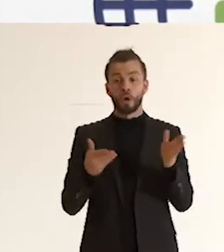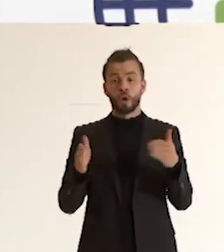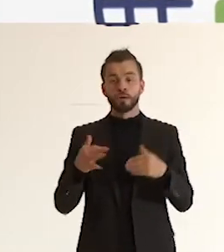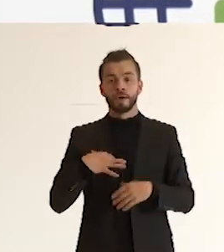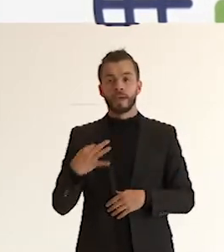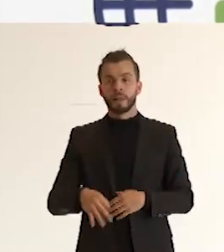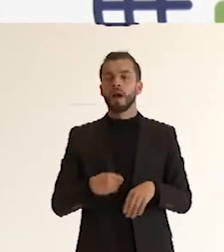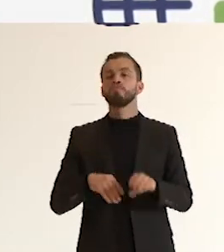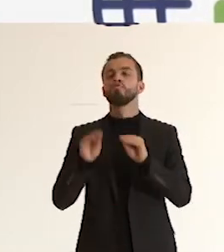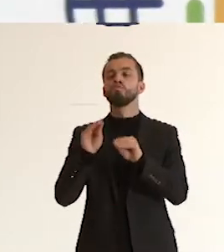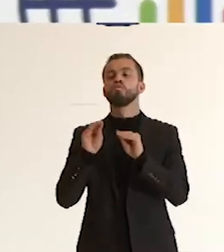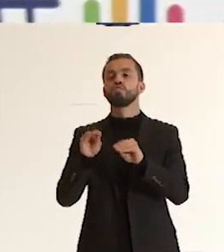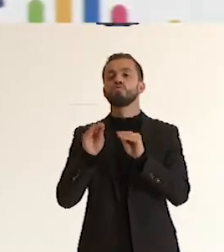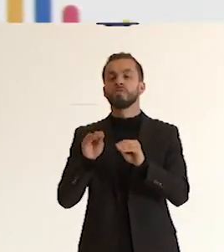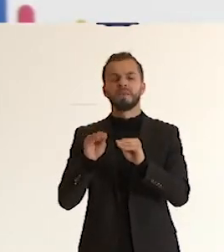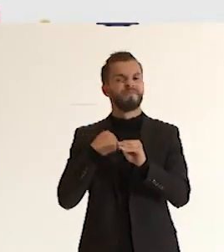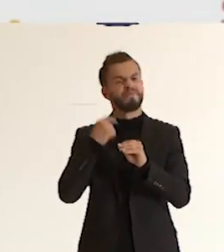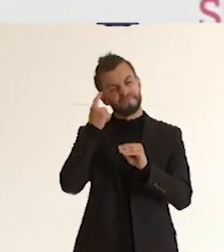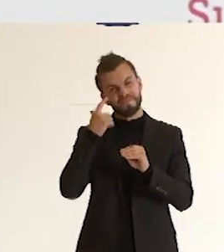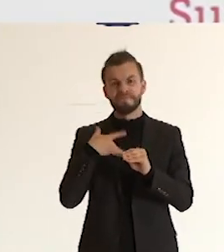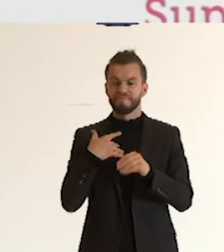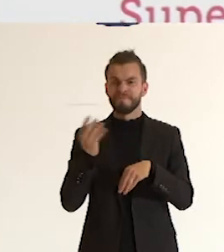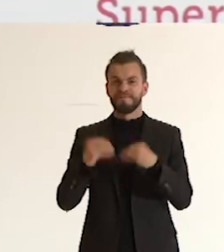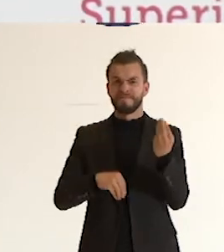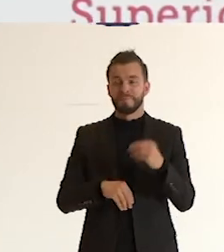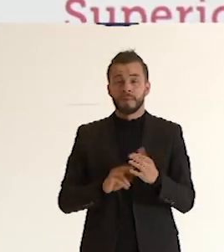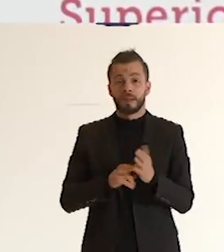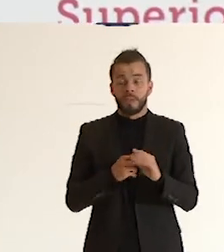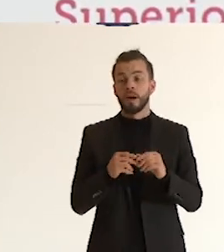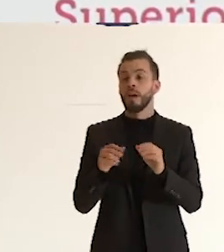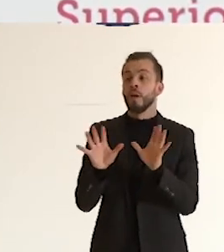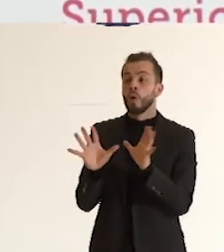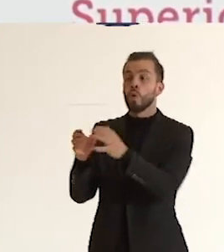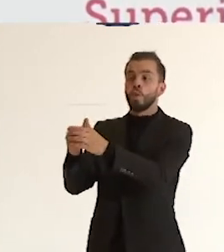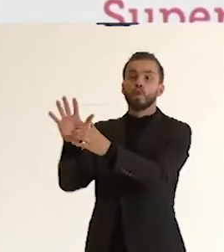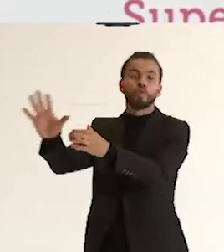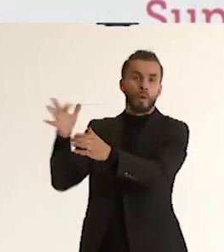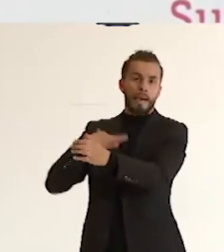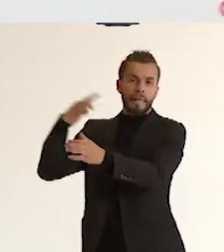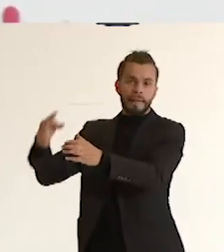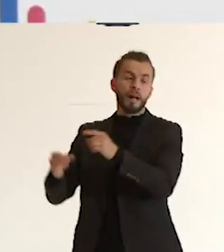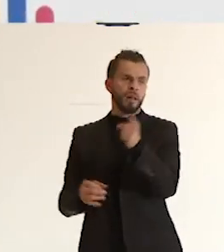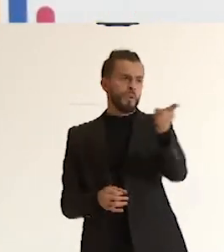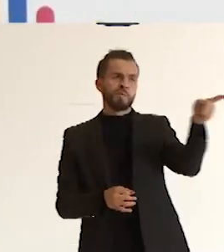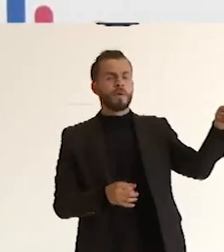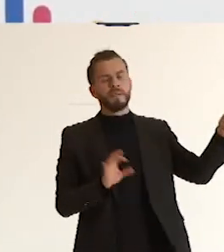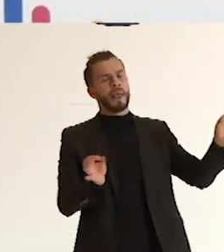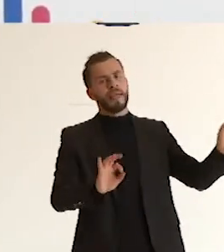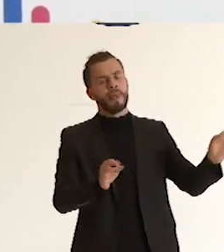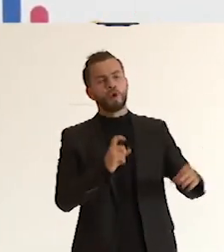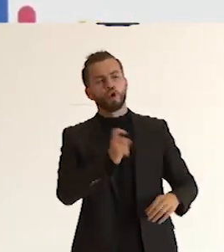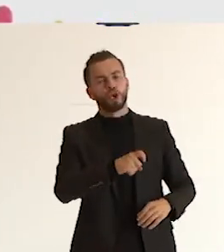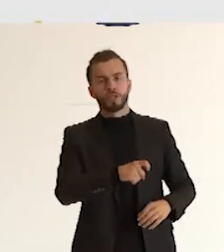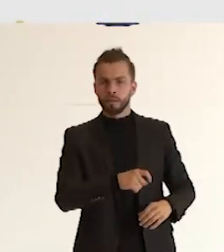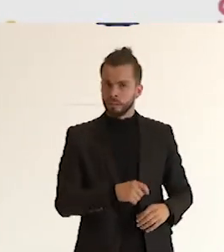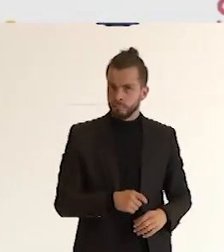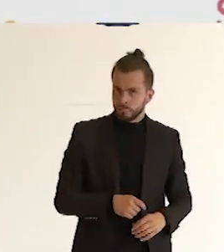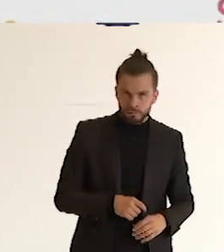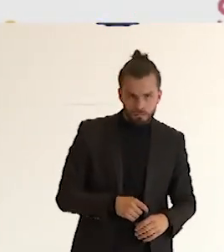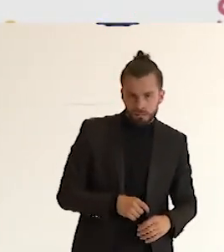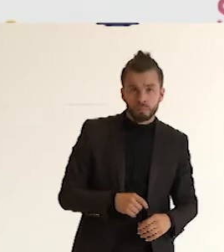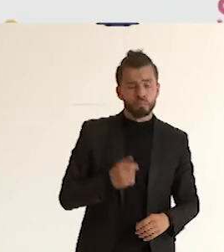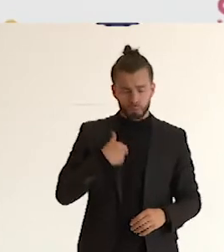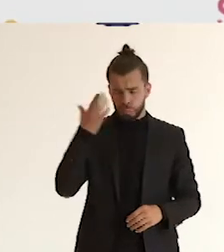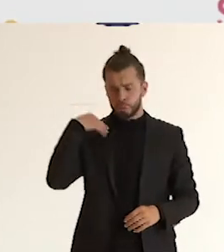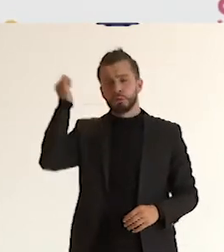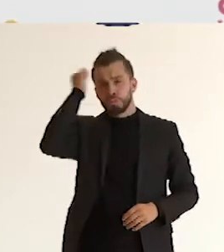que la formación ética se relega a el curso de ética yo he sido profesora del curso de ética profesional durante mucho tiempo y